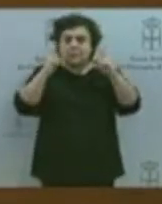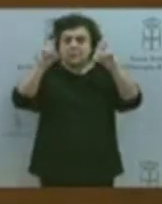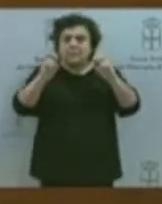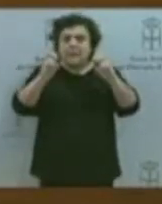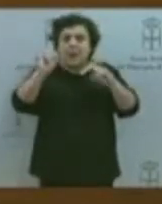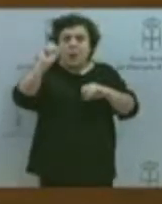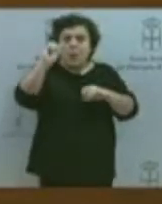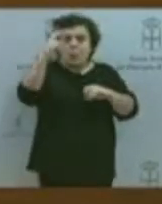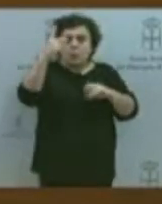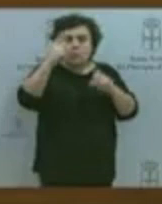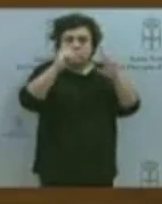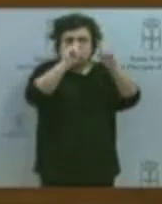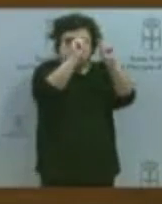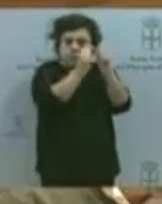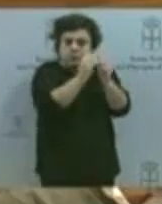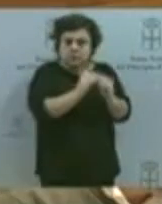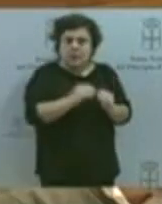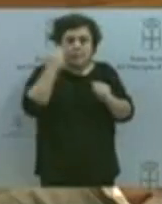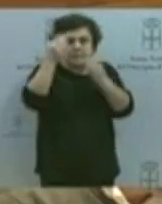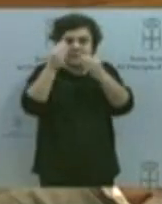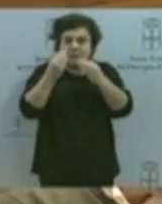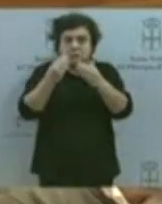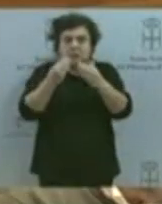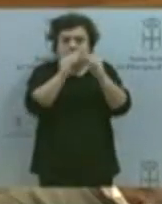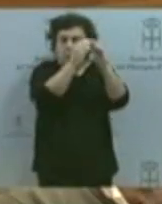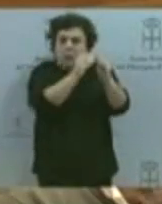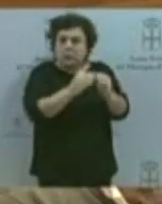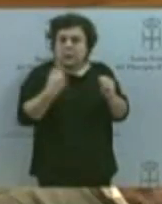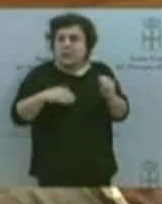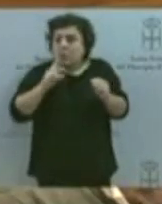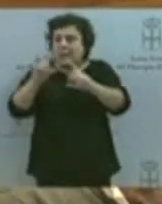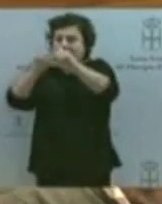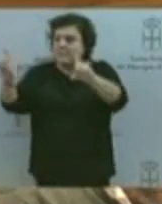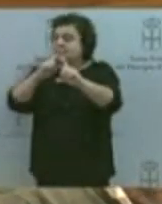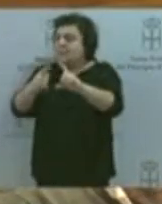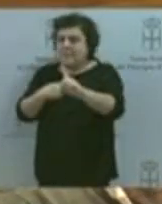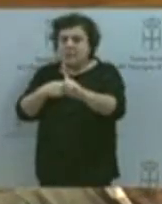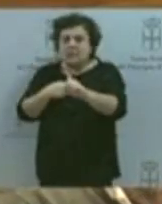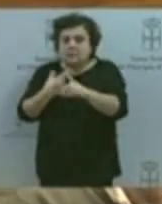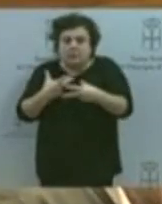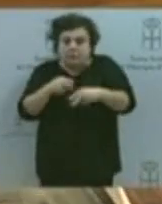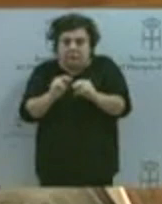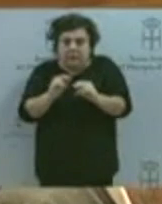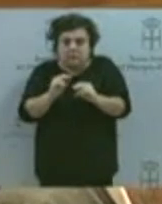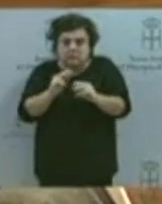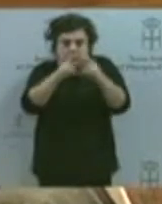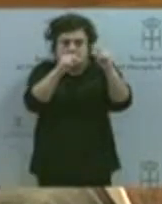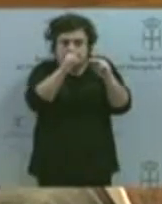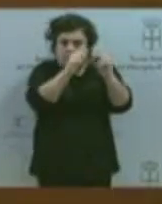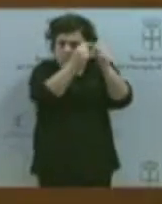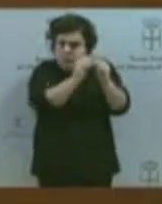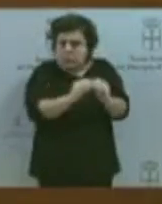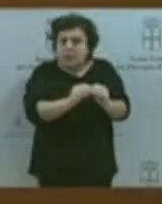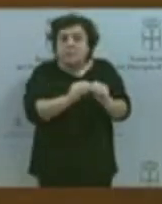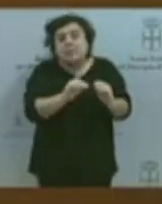yo, porque si la empresa dice que lo arregla, yo tengo que pensar que sí, y sin embargo, pues pasó otra incidencia. Ahora ya el cuadro se cambia